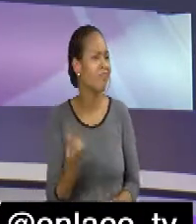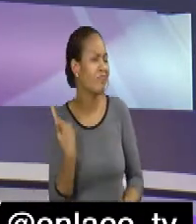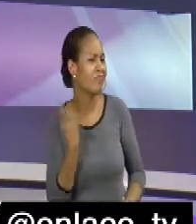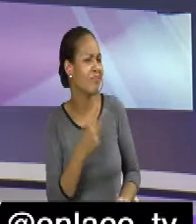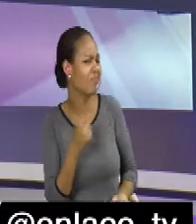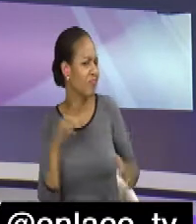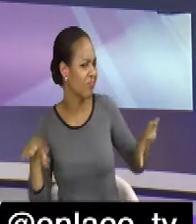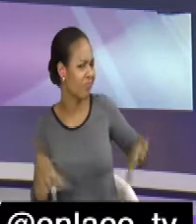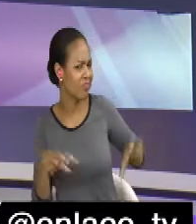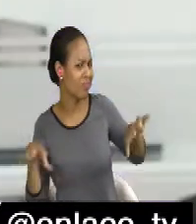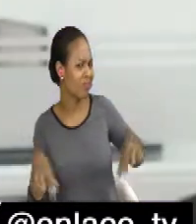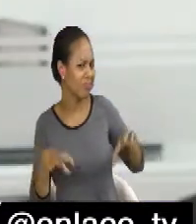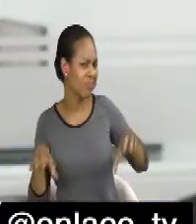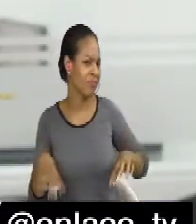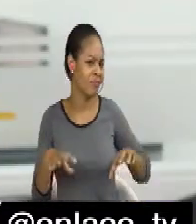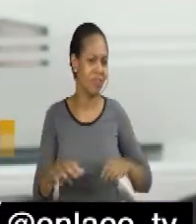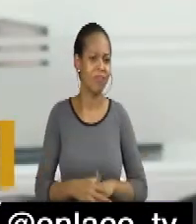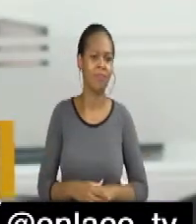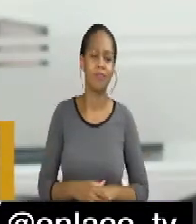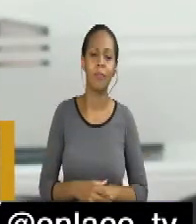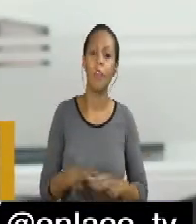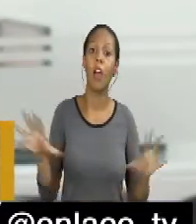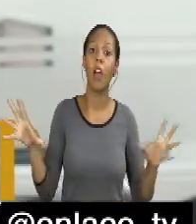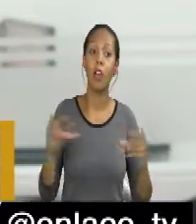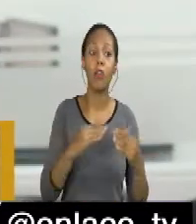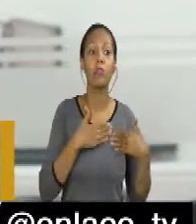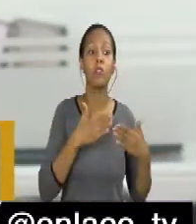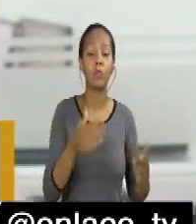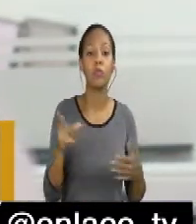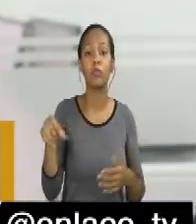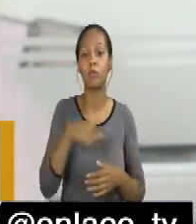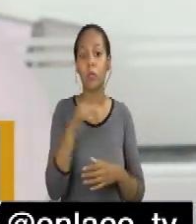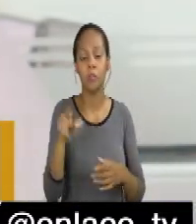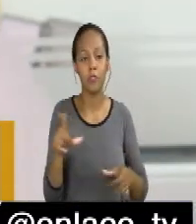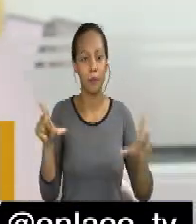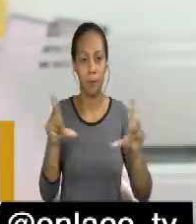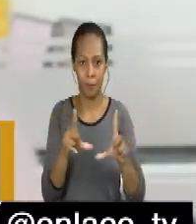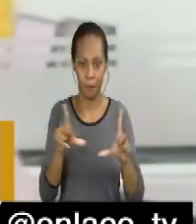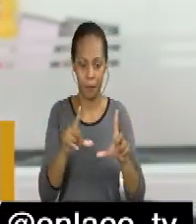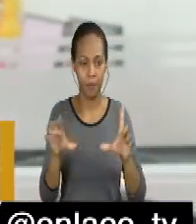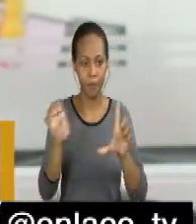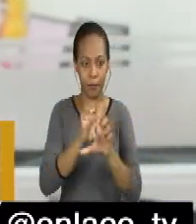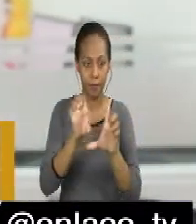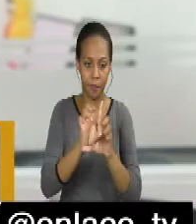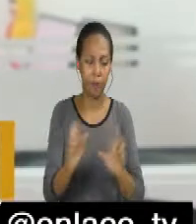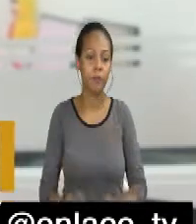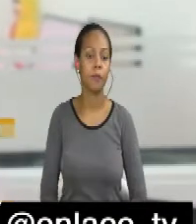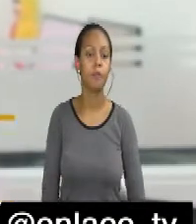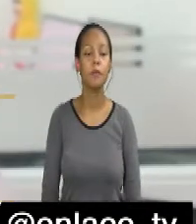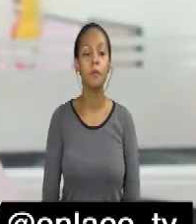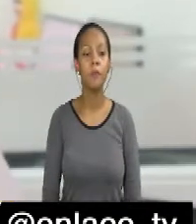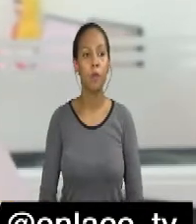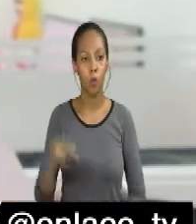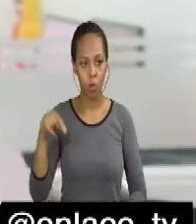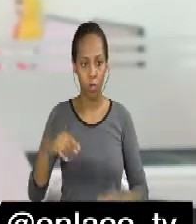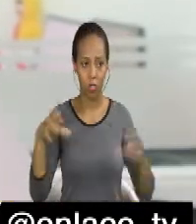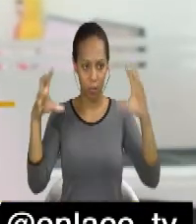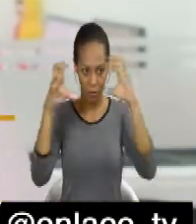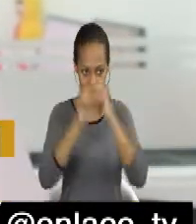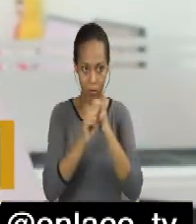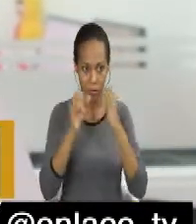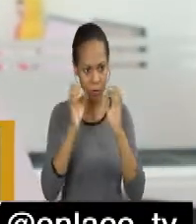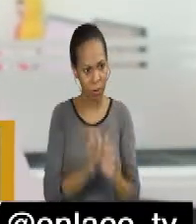actividad? Saludos, compañeros en estudios, amables de la audiencia de Enlace Noticias. Se cumple esta noche una importante y